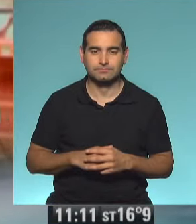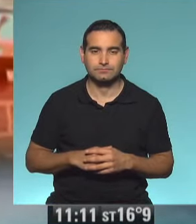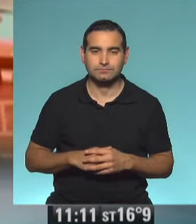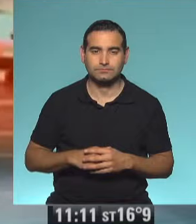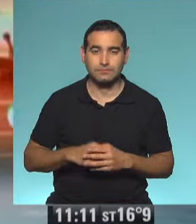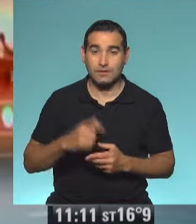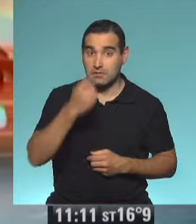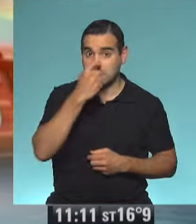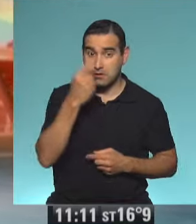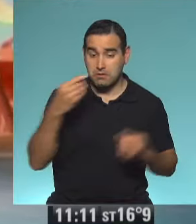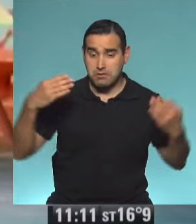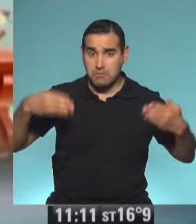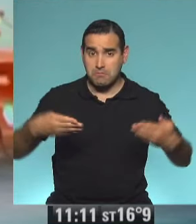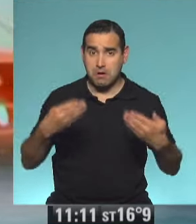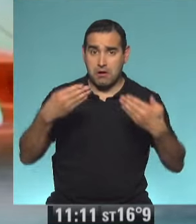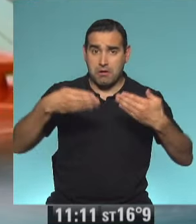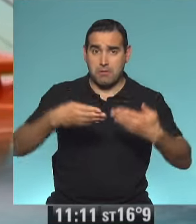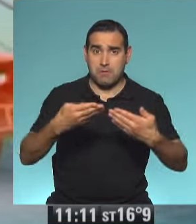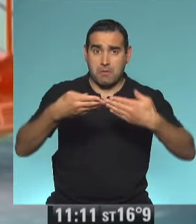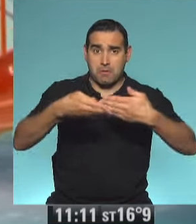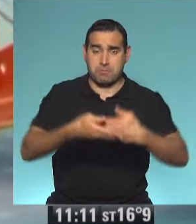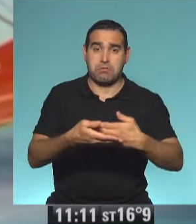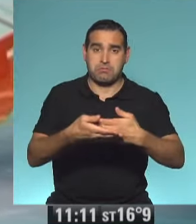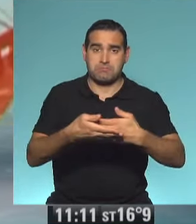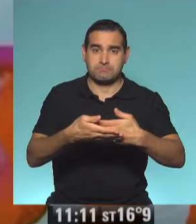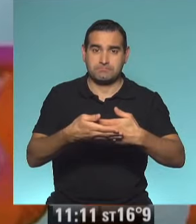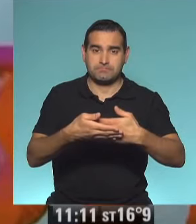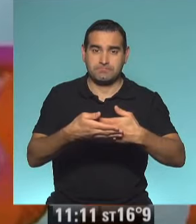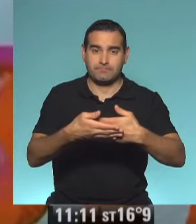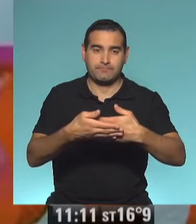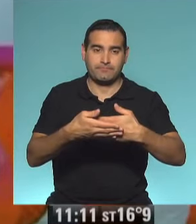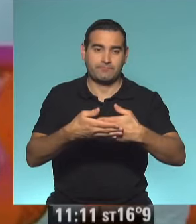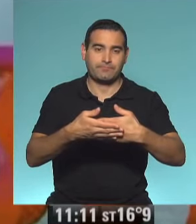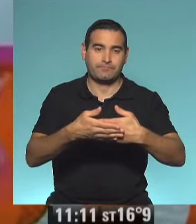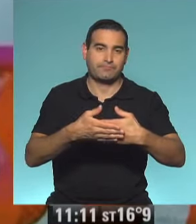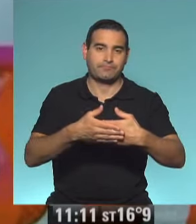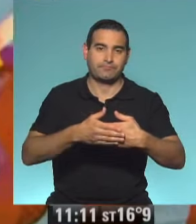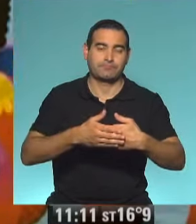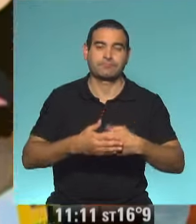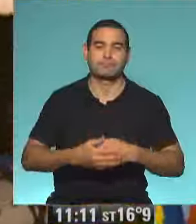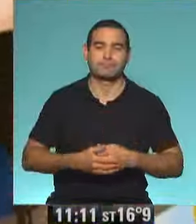Minutos, las dos naves quedaron pegadas como siamesas.